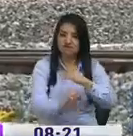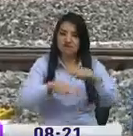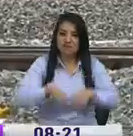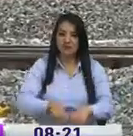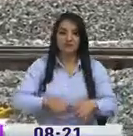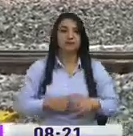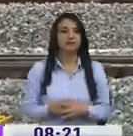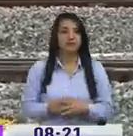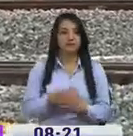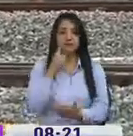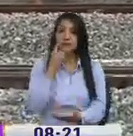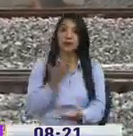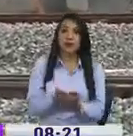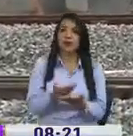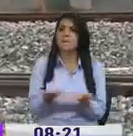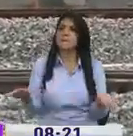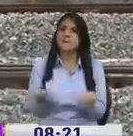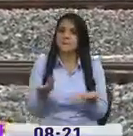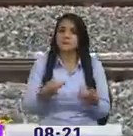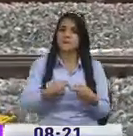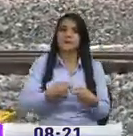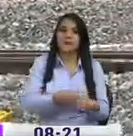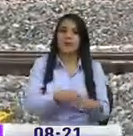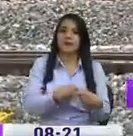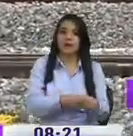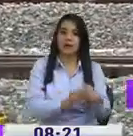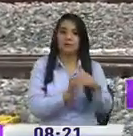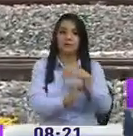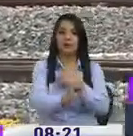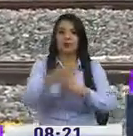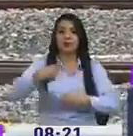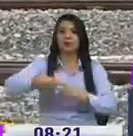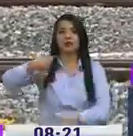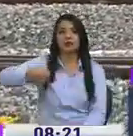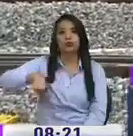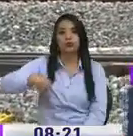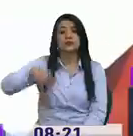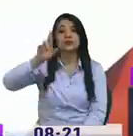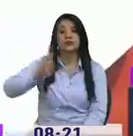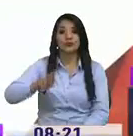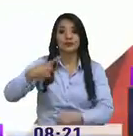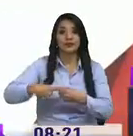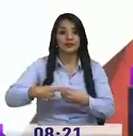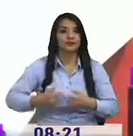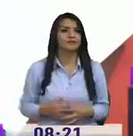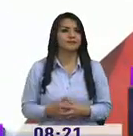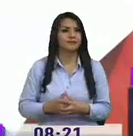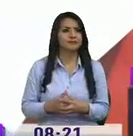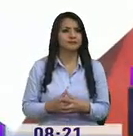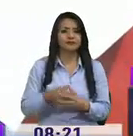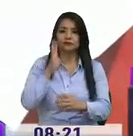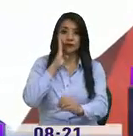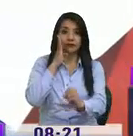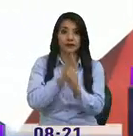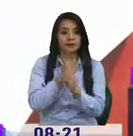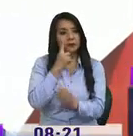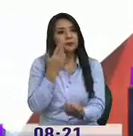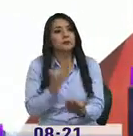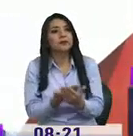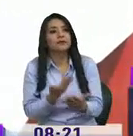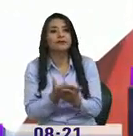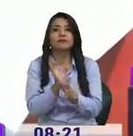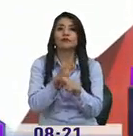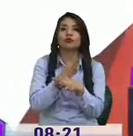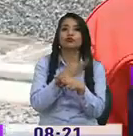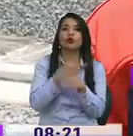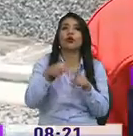prueba se la realizó en los talleres y cocheras del metro en el sector de Quitumbe, al sur de la ciudad, con el objetivo de comprobar el funcionamiento